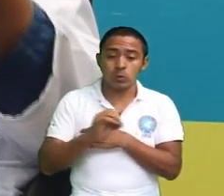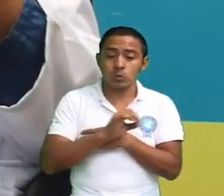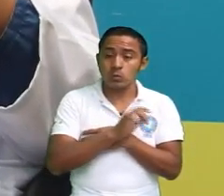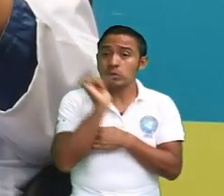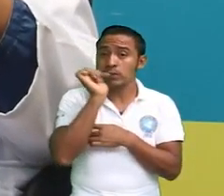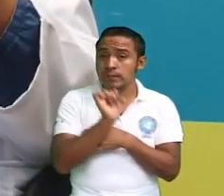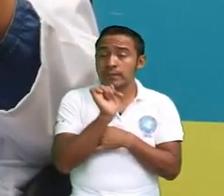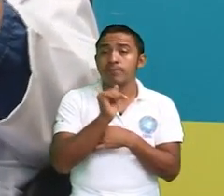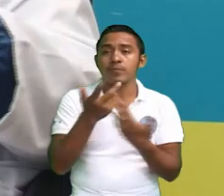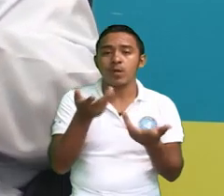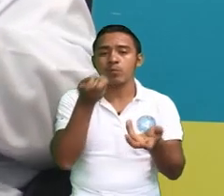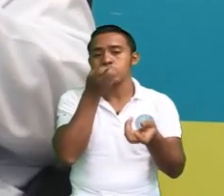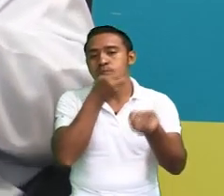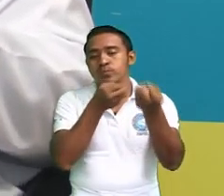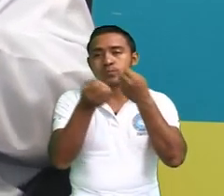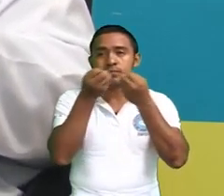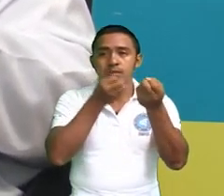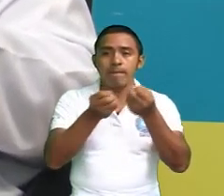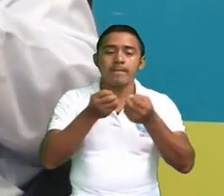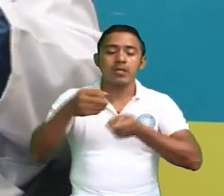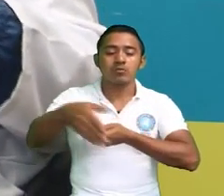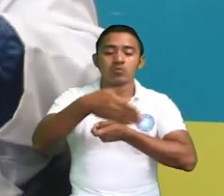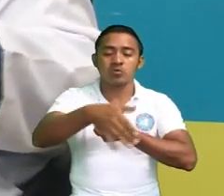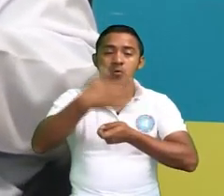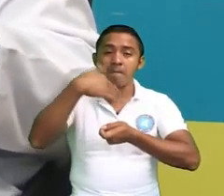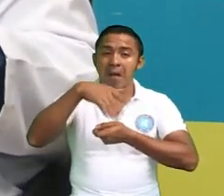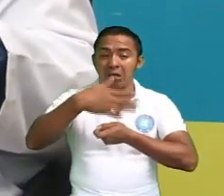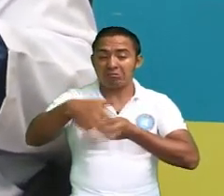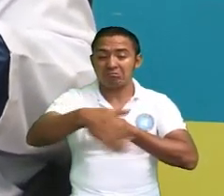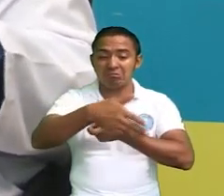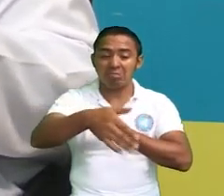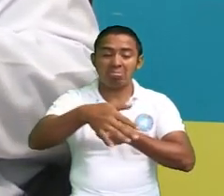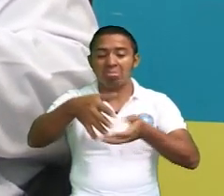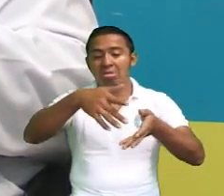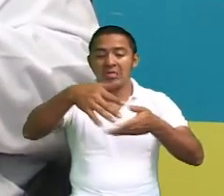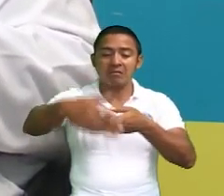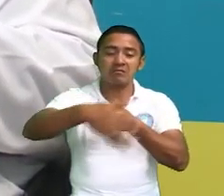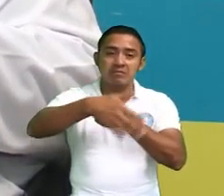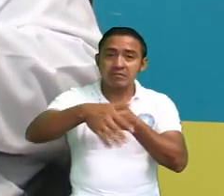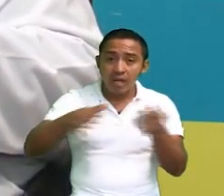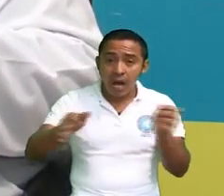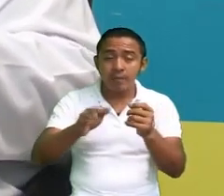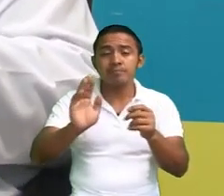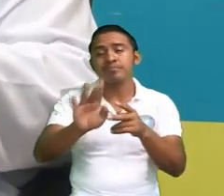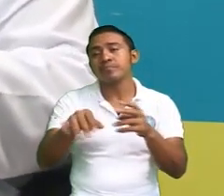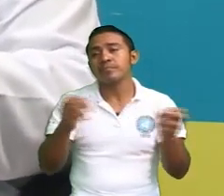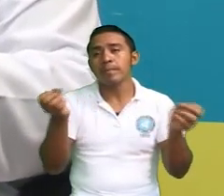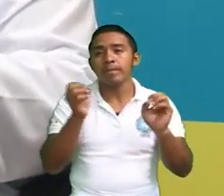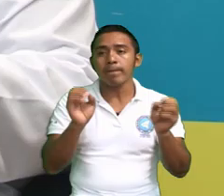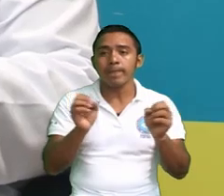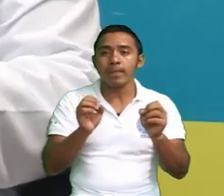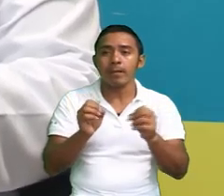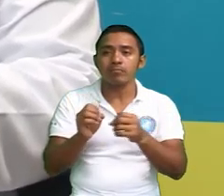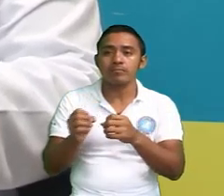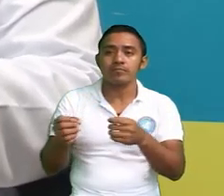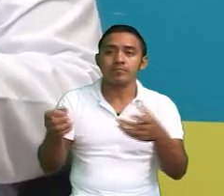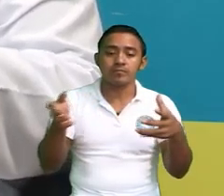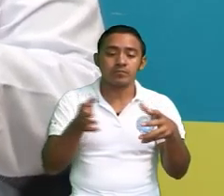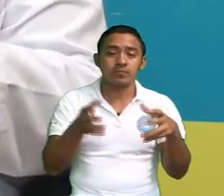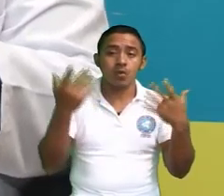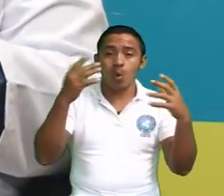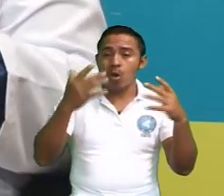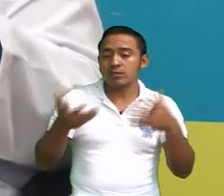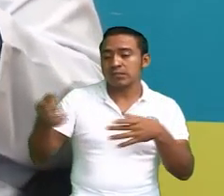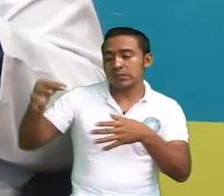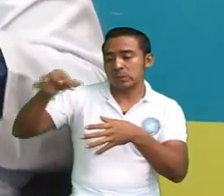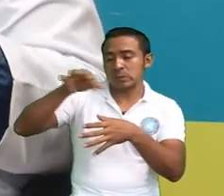por comer comidas mal cocinadas o mal cocidas, mal cocinadas, o estar con algo sobreagregado. También